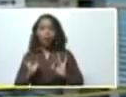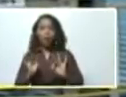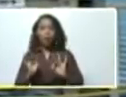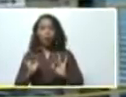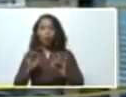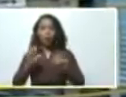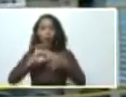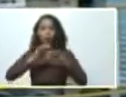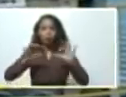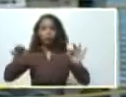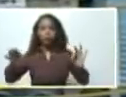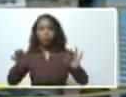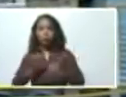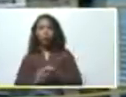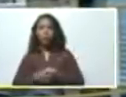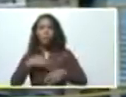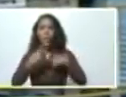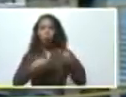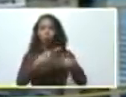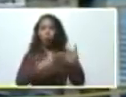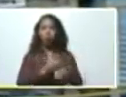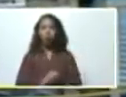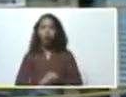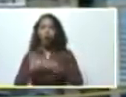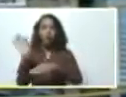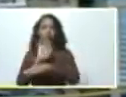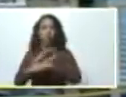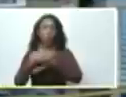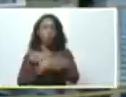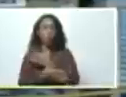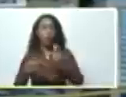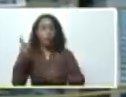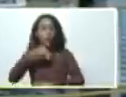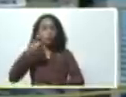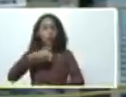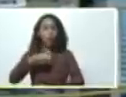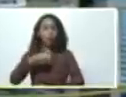respectivos encadenamientos productivos en función de